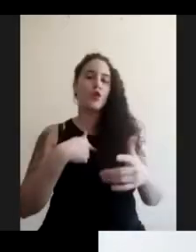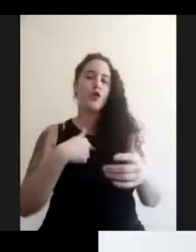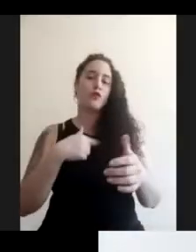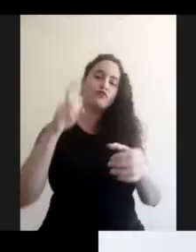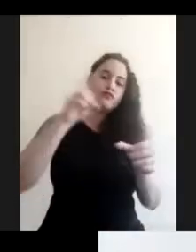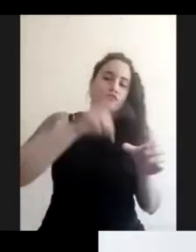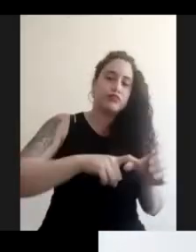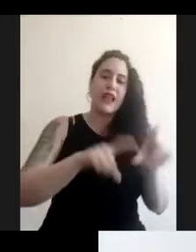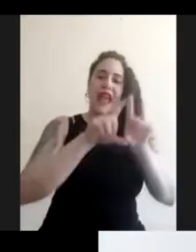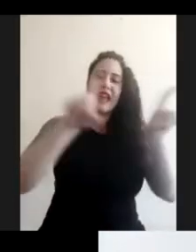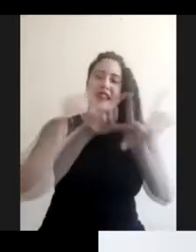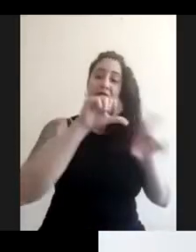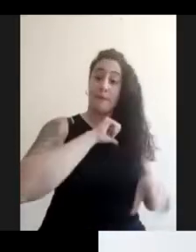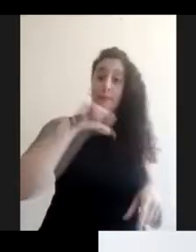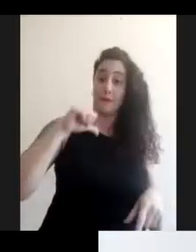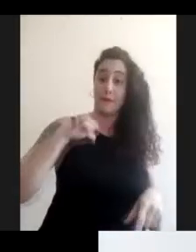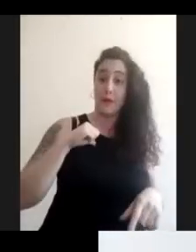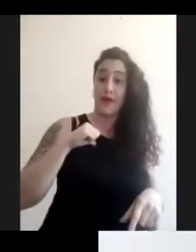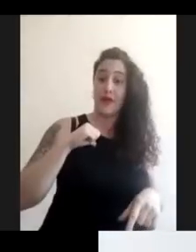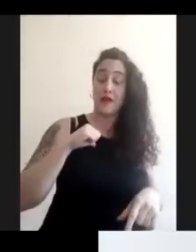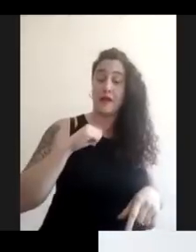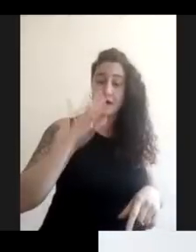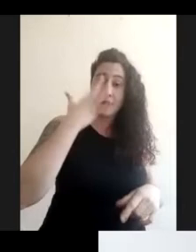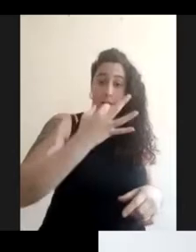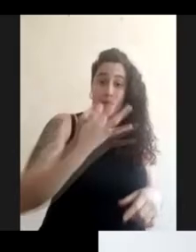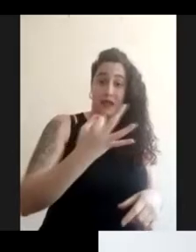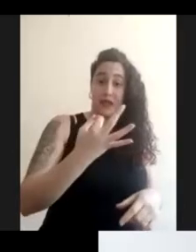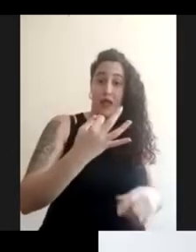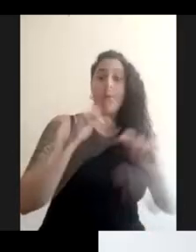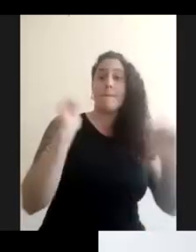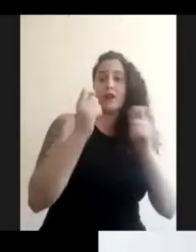una fundación privada que la patrocina